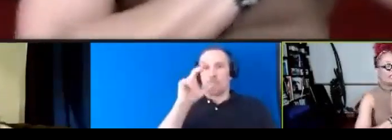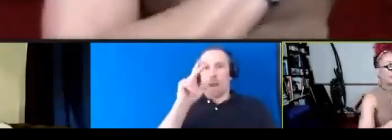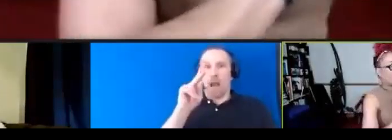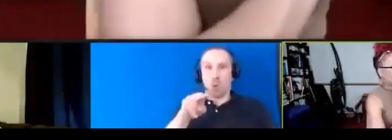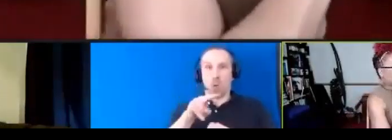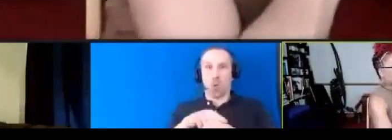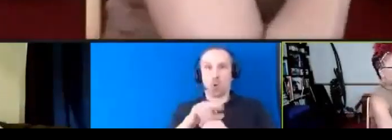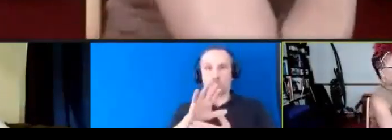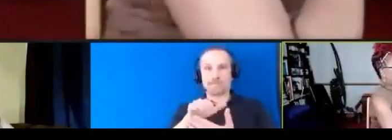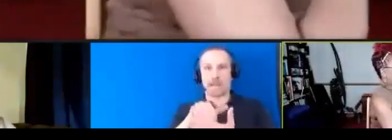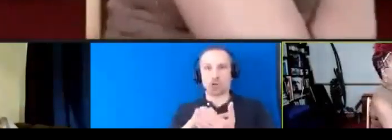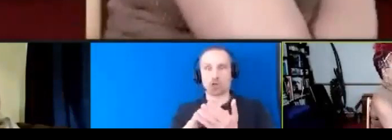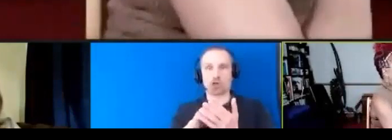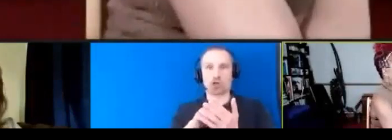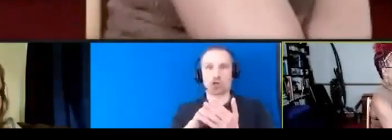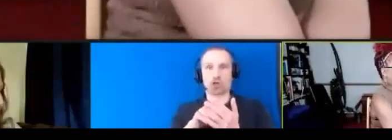anhelar